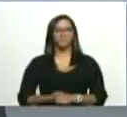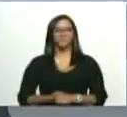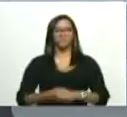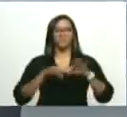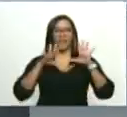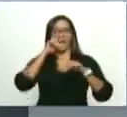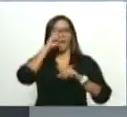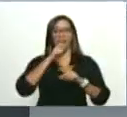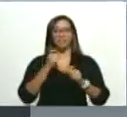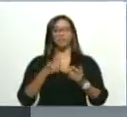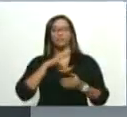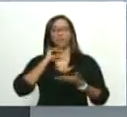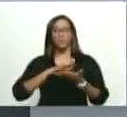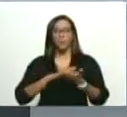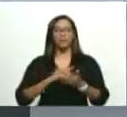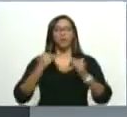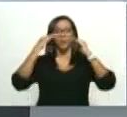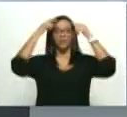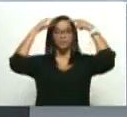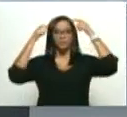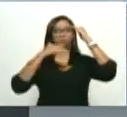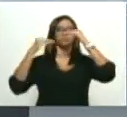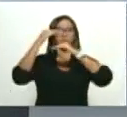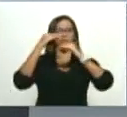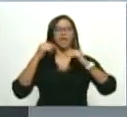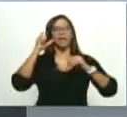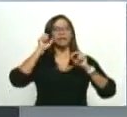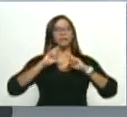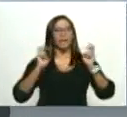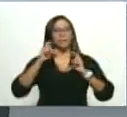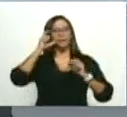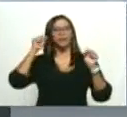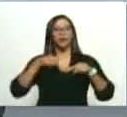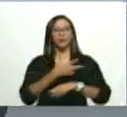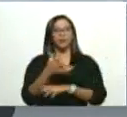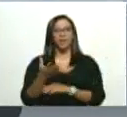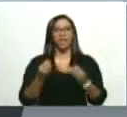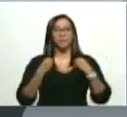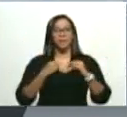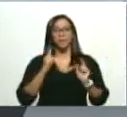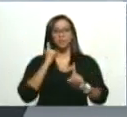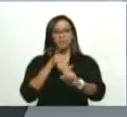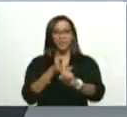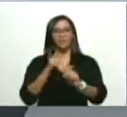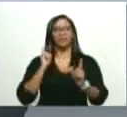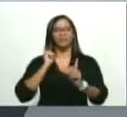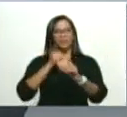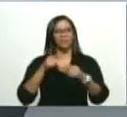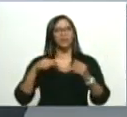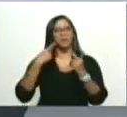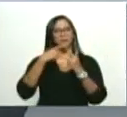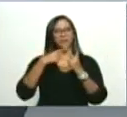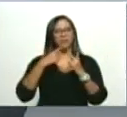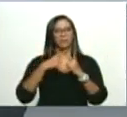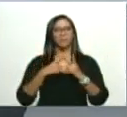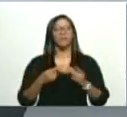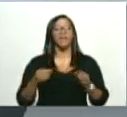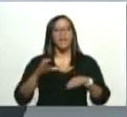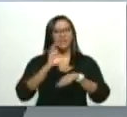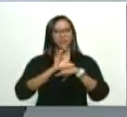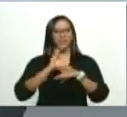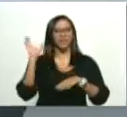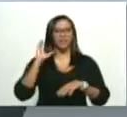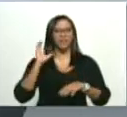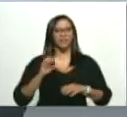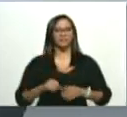Años de la siembra del comandante supremo Hugo Chávez Frías es el tema del día de hoy en 360, en vivo y en directo de los estudios centrales de Venezolana de Televisión en la ciudad de